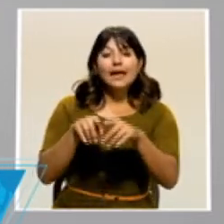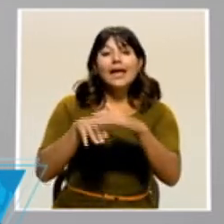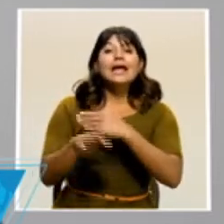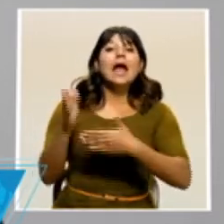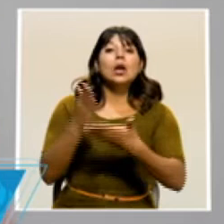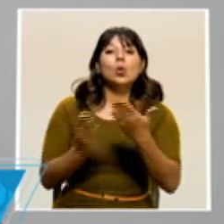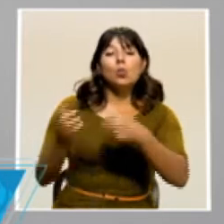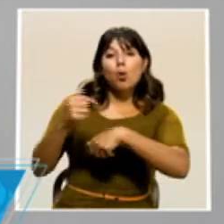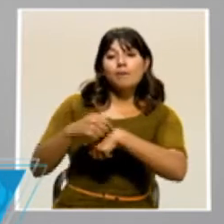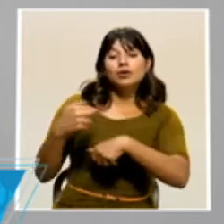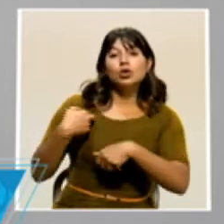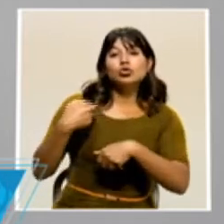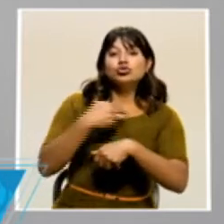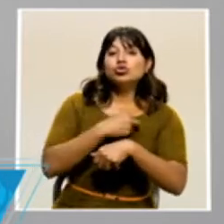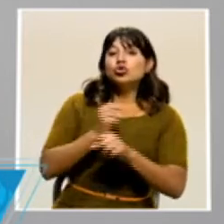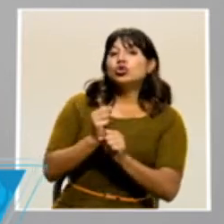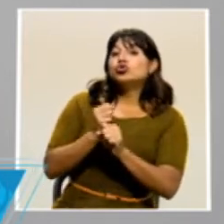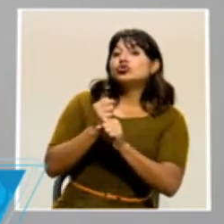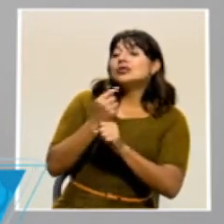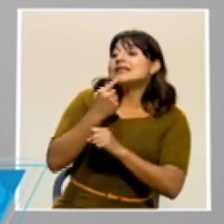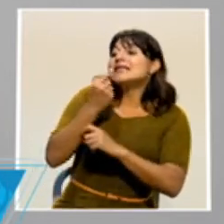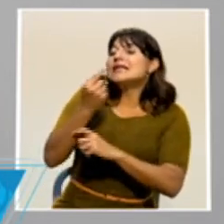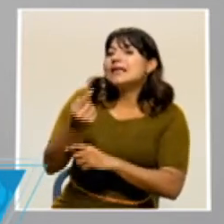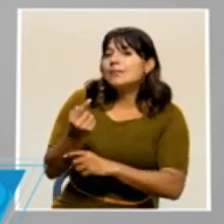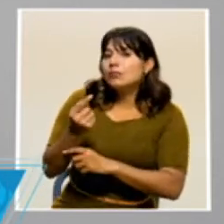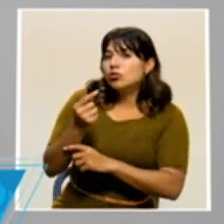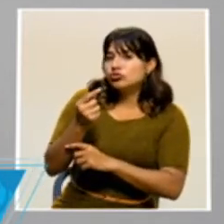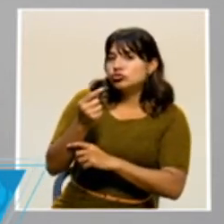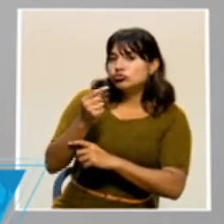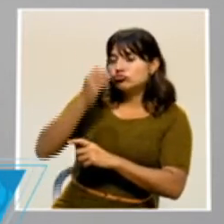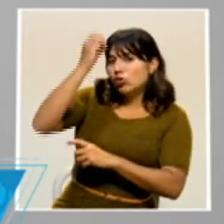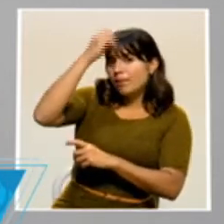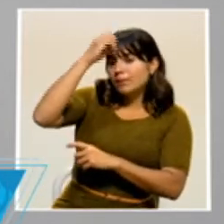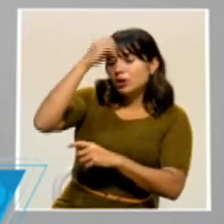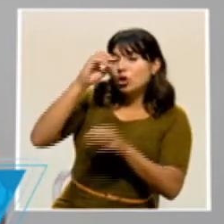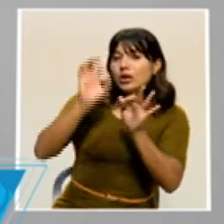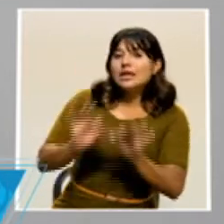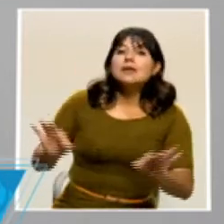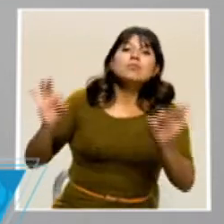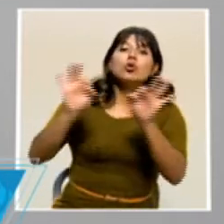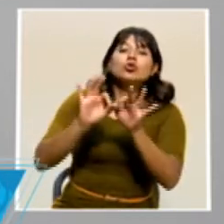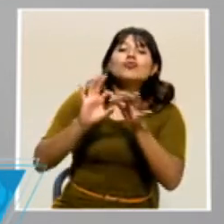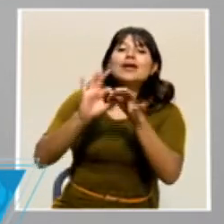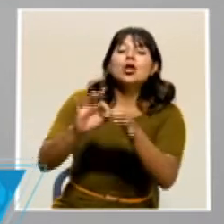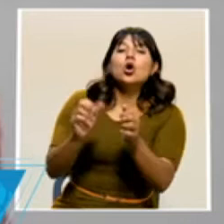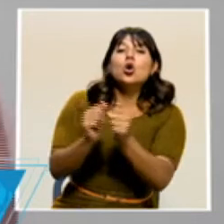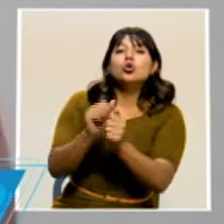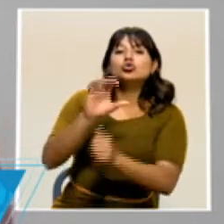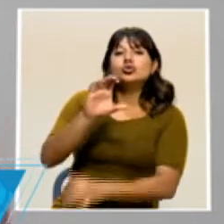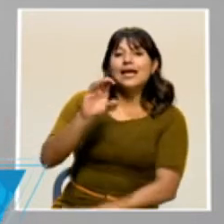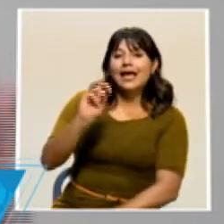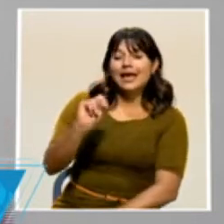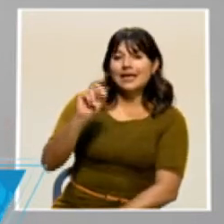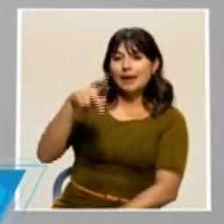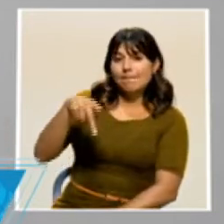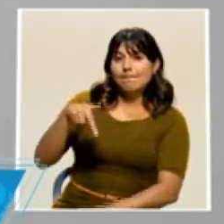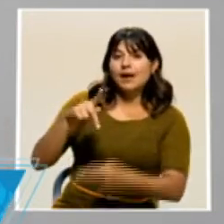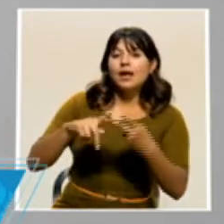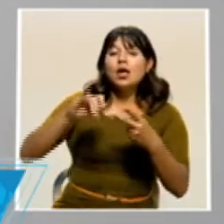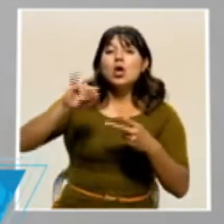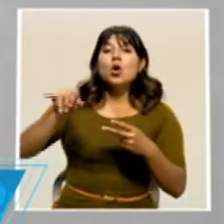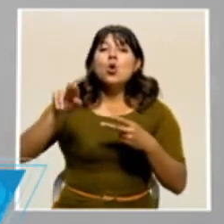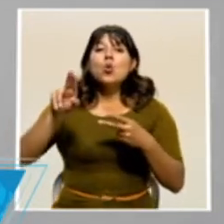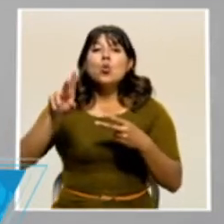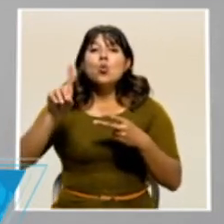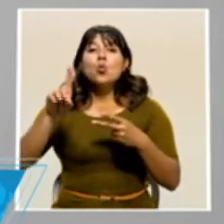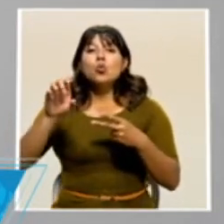momento hicimos observaciones importantes sobre temas en el CNP, temas en UDESUR,